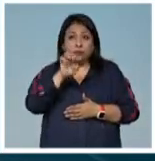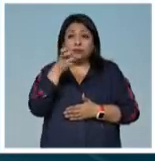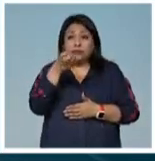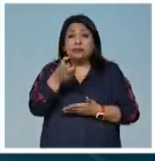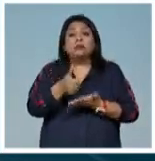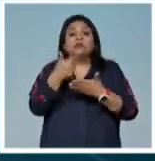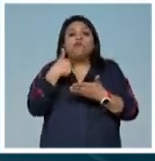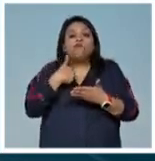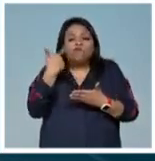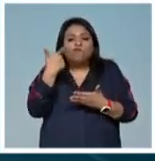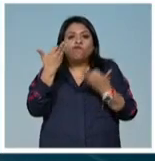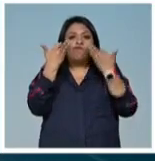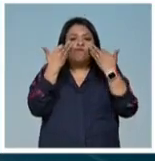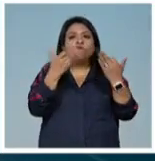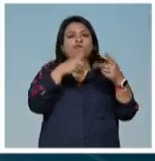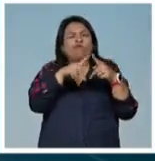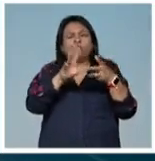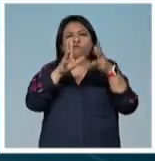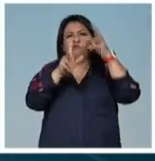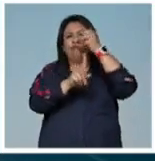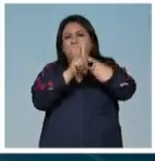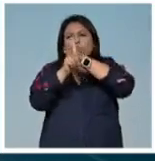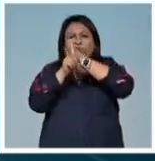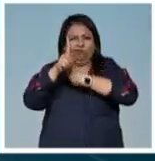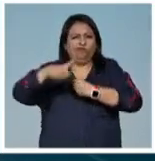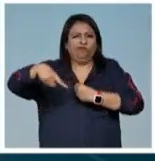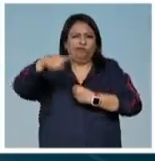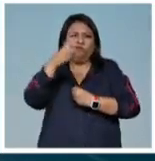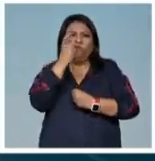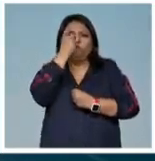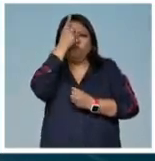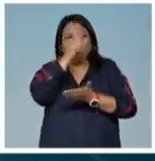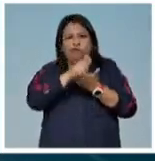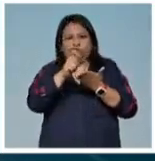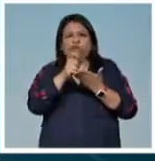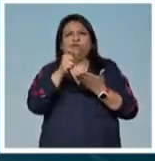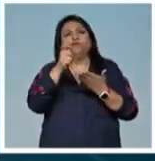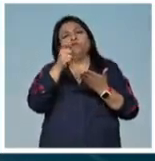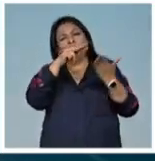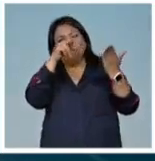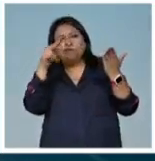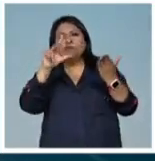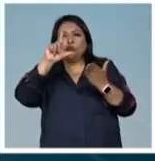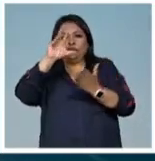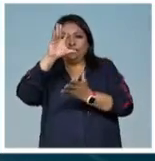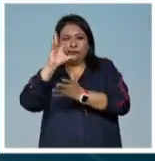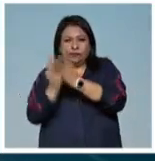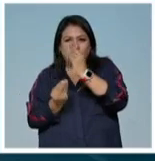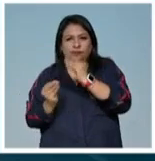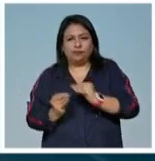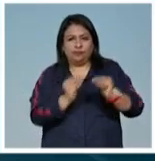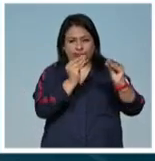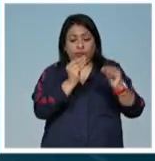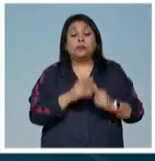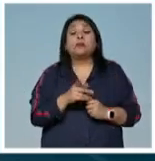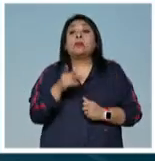sirven como testigos de las diferentes adversidades a las que se enfrentaron los creadores españoles en el exilio. Nos